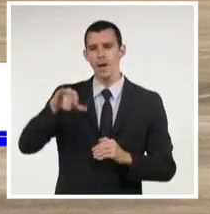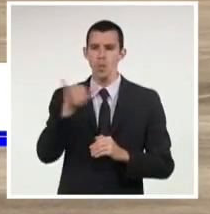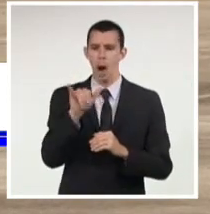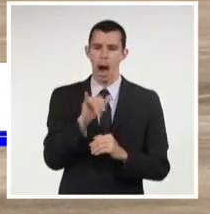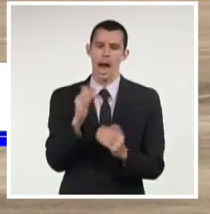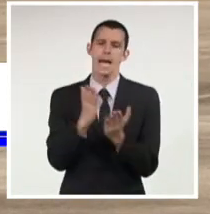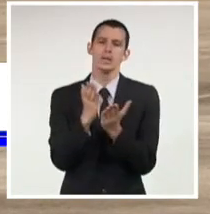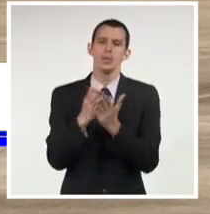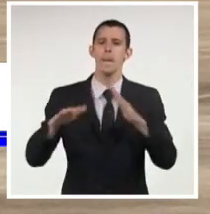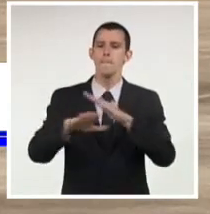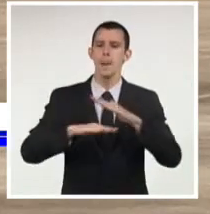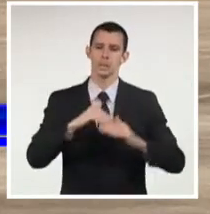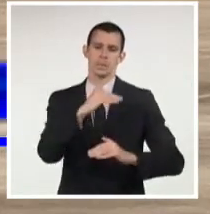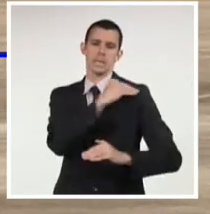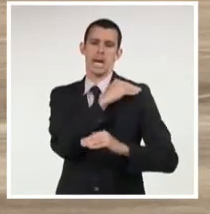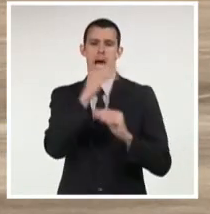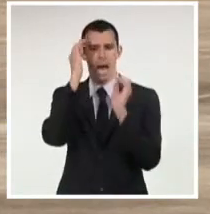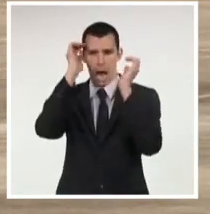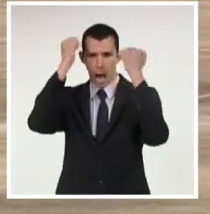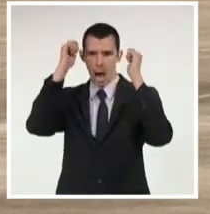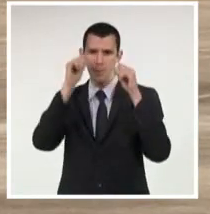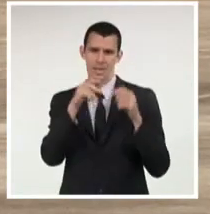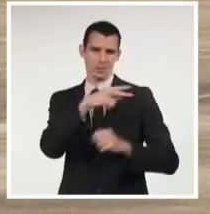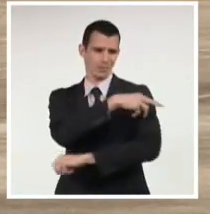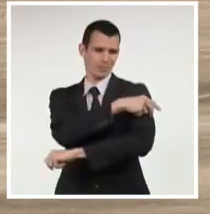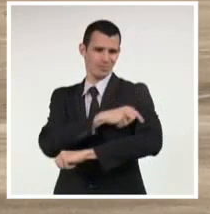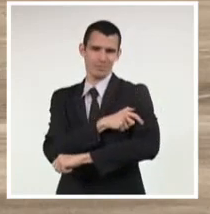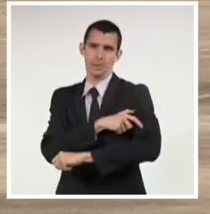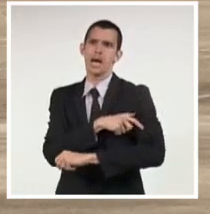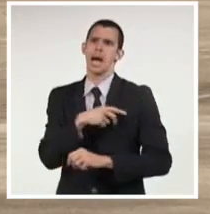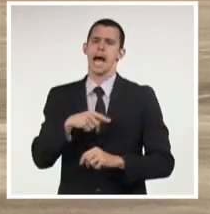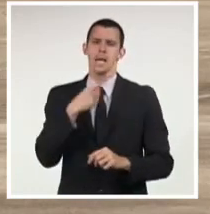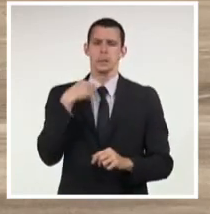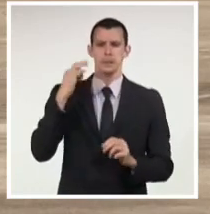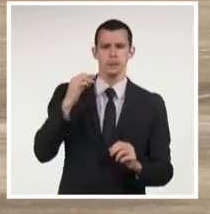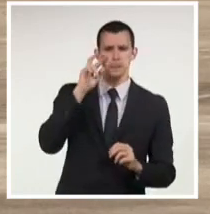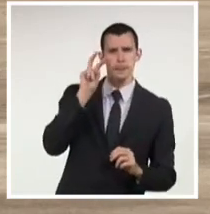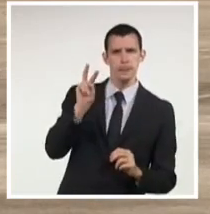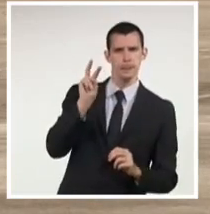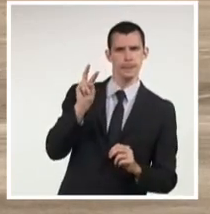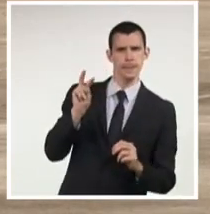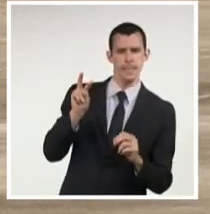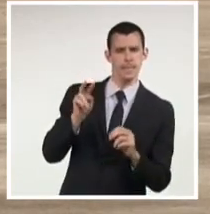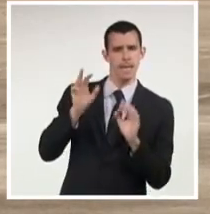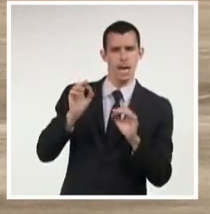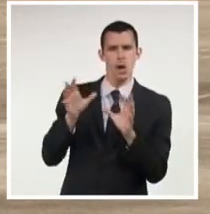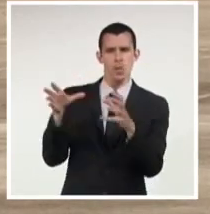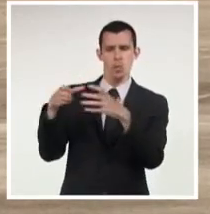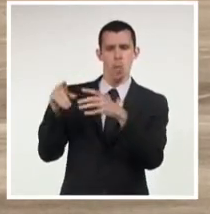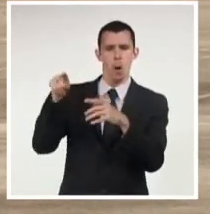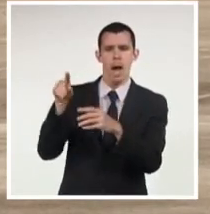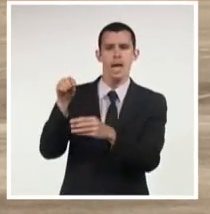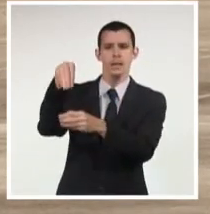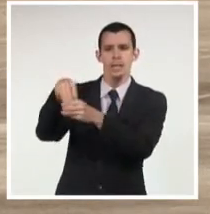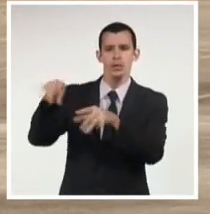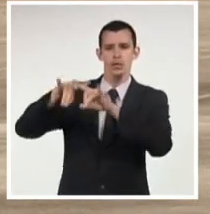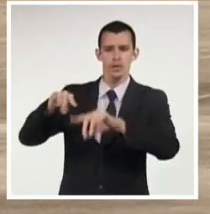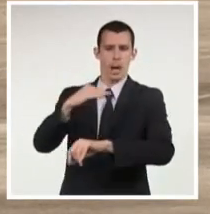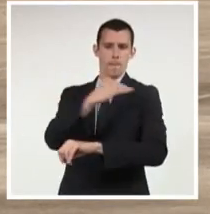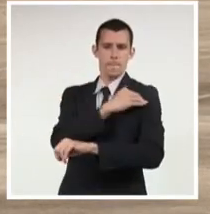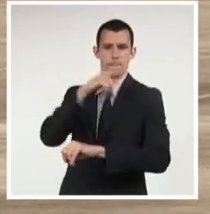siempre me llamó la atención los cadetes de la escuela por su gran disciplina, por su